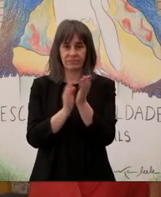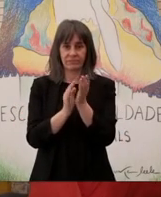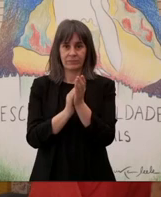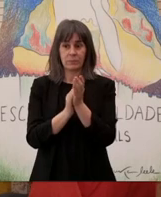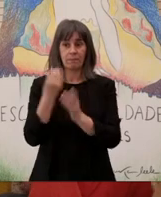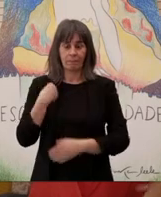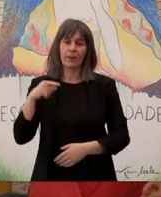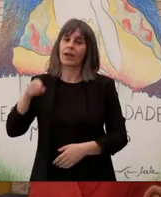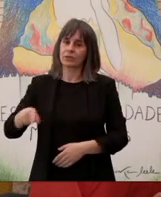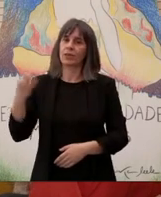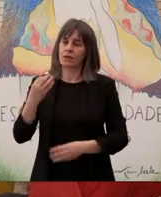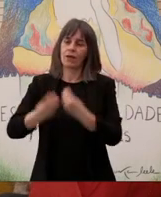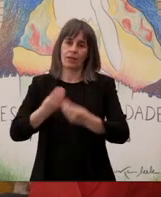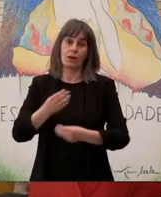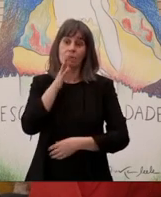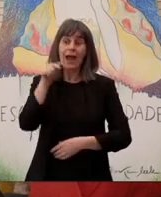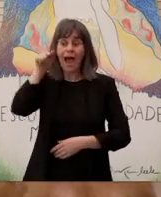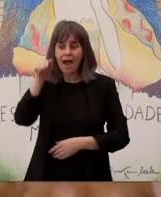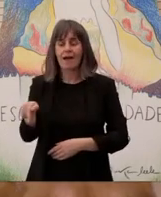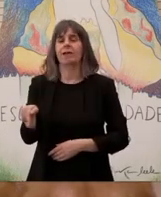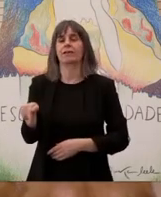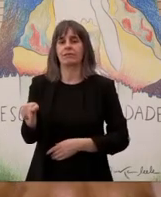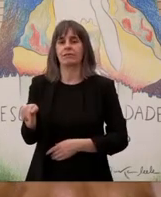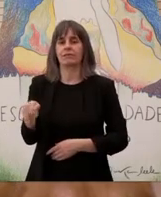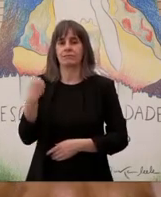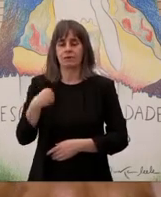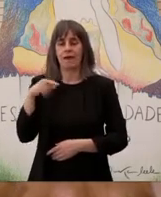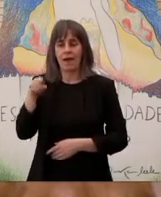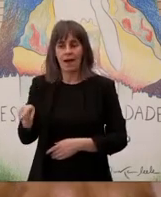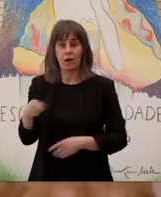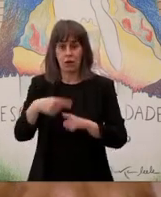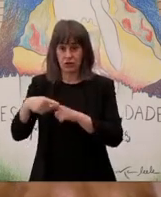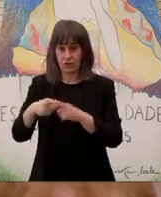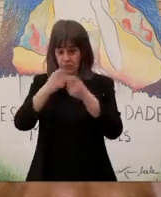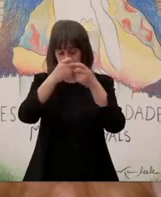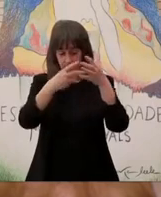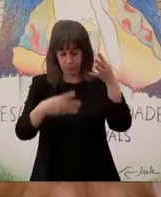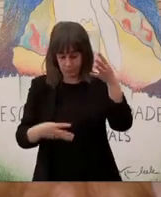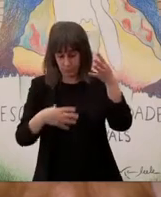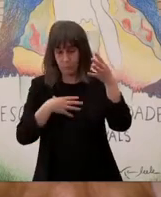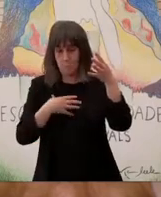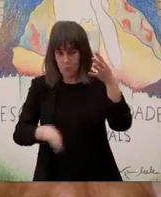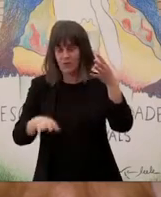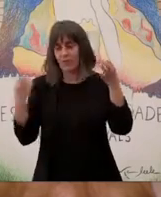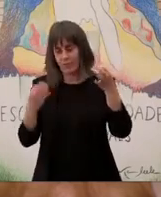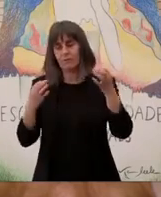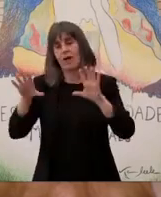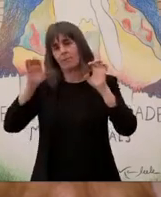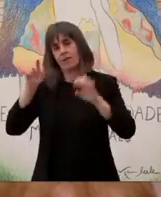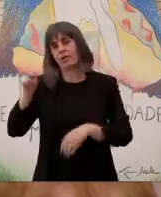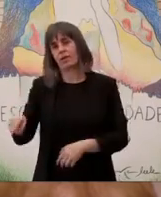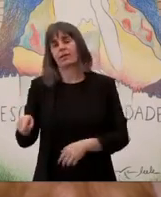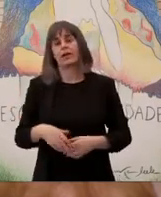Y eso algo que tenemos que hacer porque ahí es donde Sí todo esto que estoy diciendo se pone se debe y se tenga que aprender